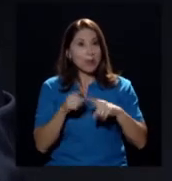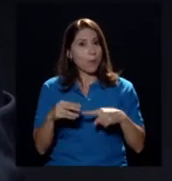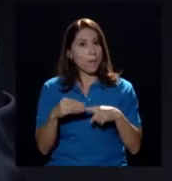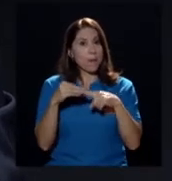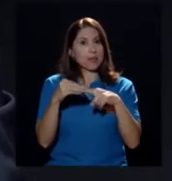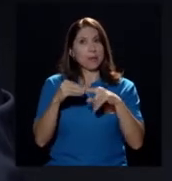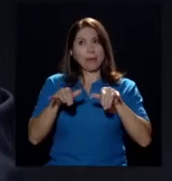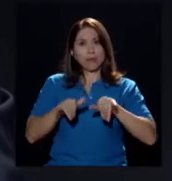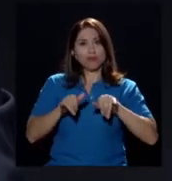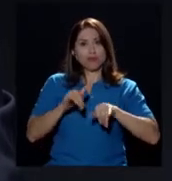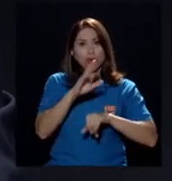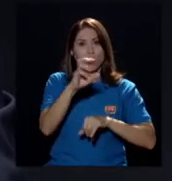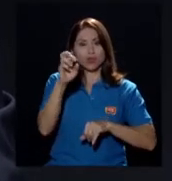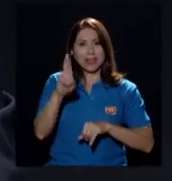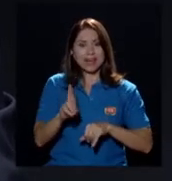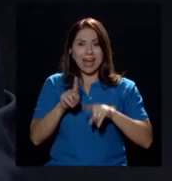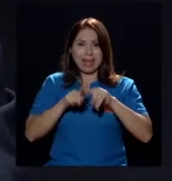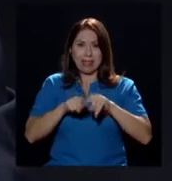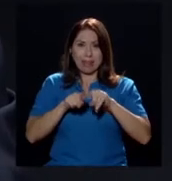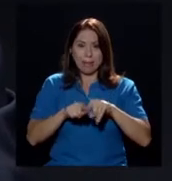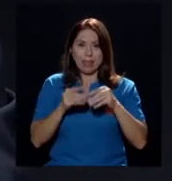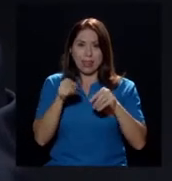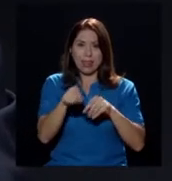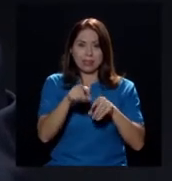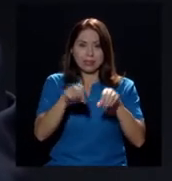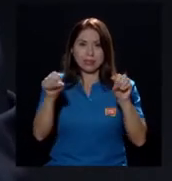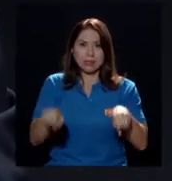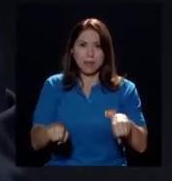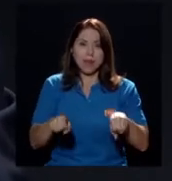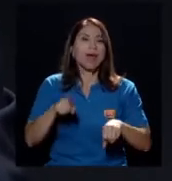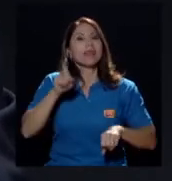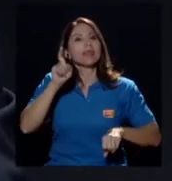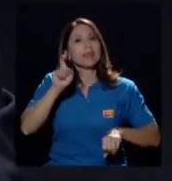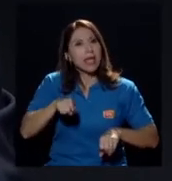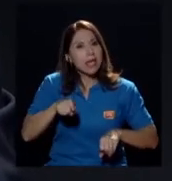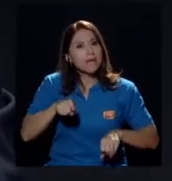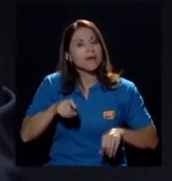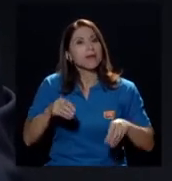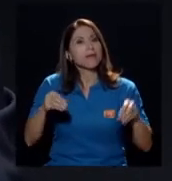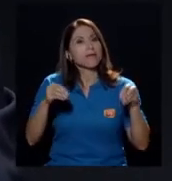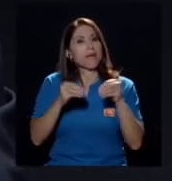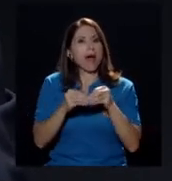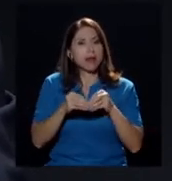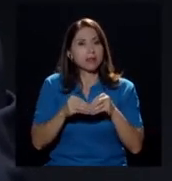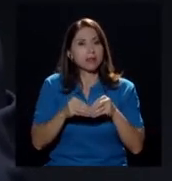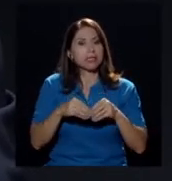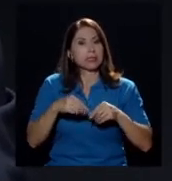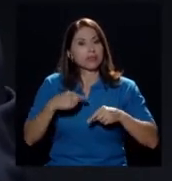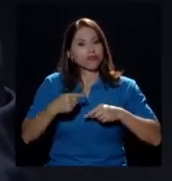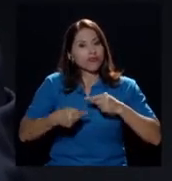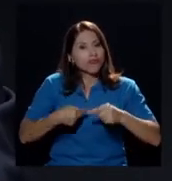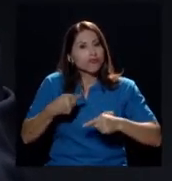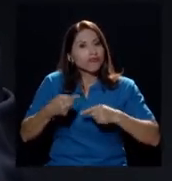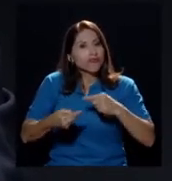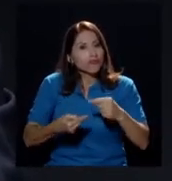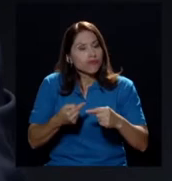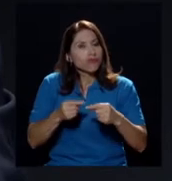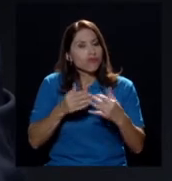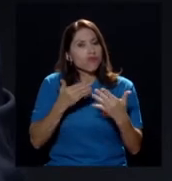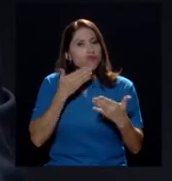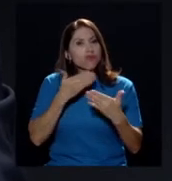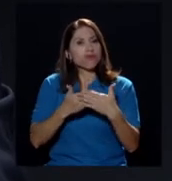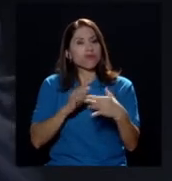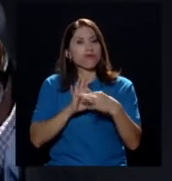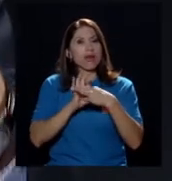como costa rica que depende tanto de ese sistema debe afinar cada vez el ejercicio de sus relaciones